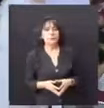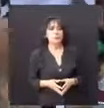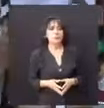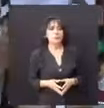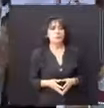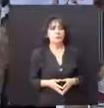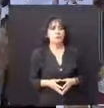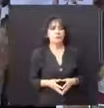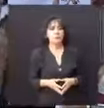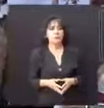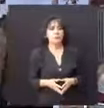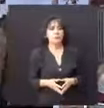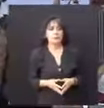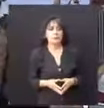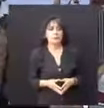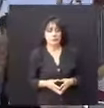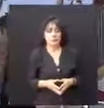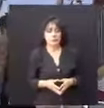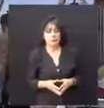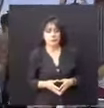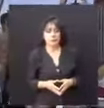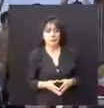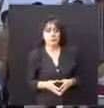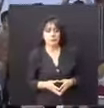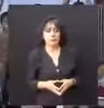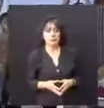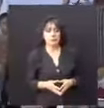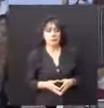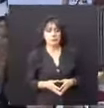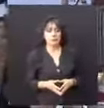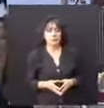Ya le voy a decir a Abigail que empiece a ver el terreno.